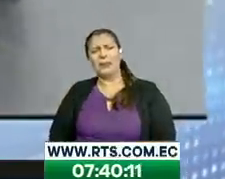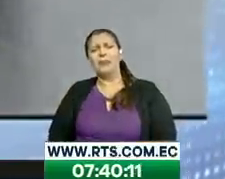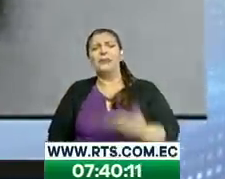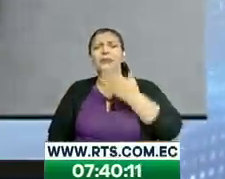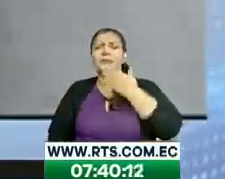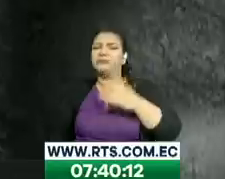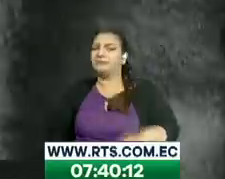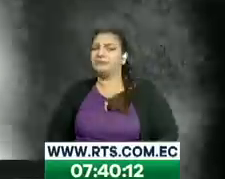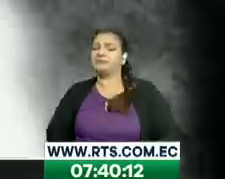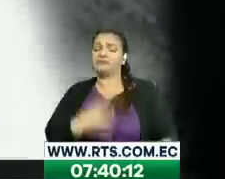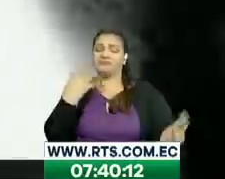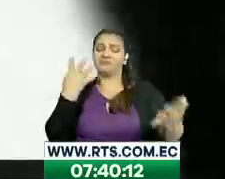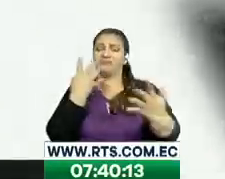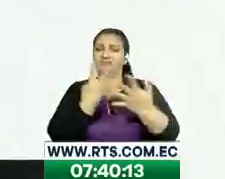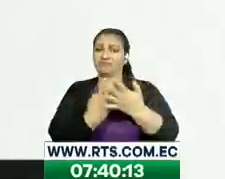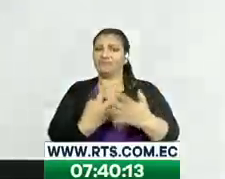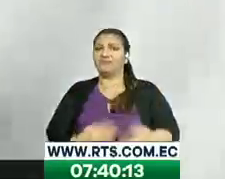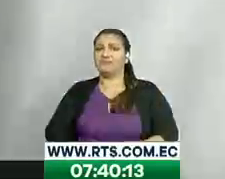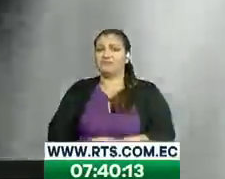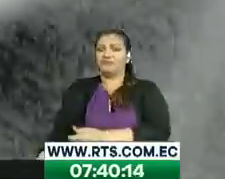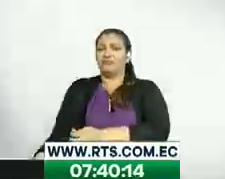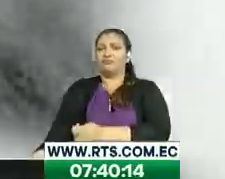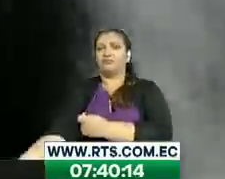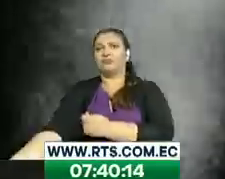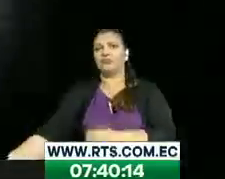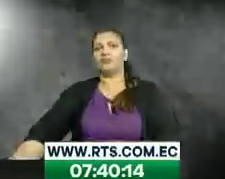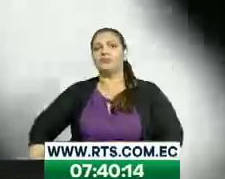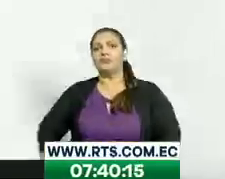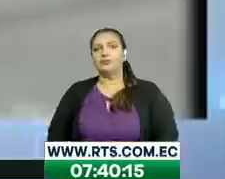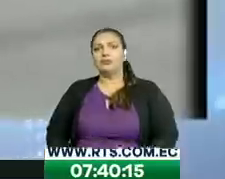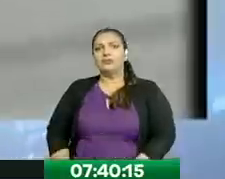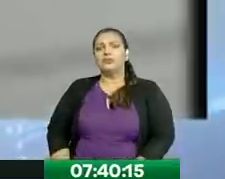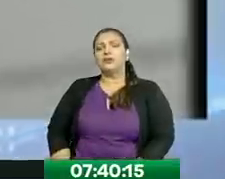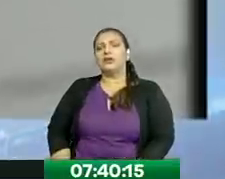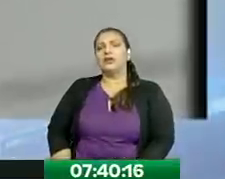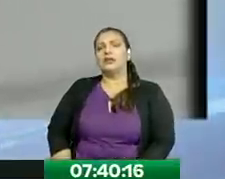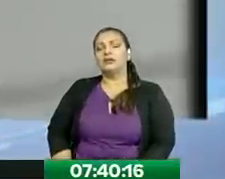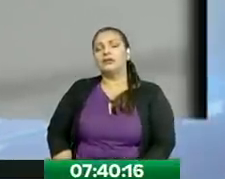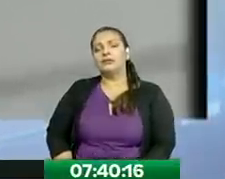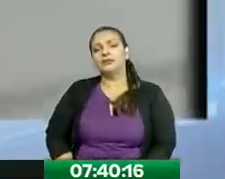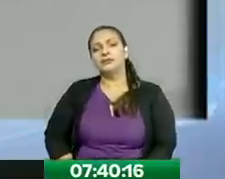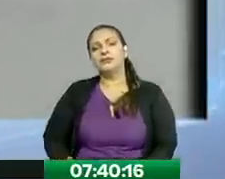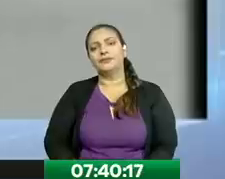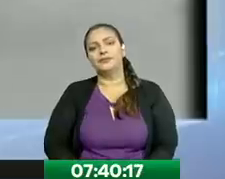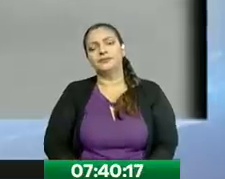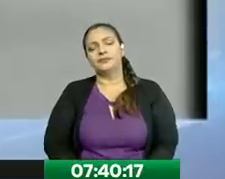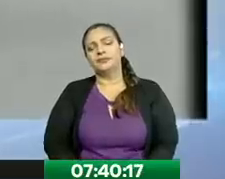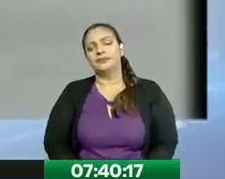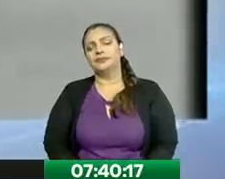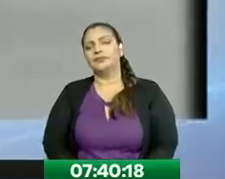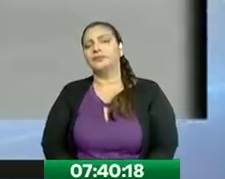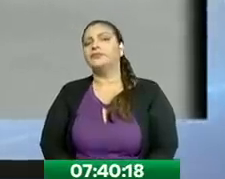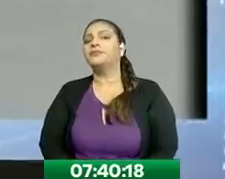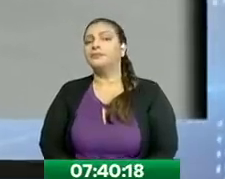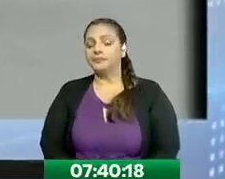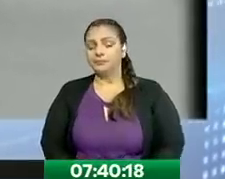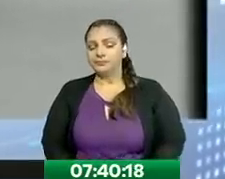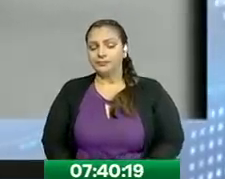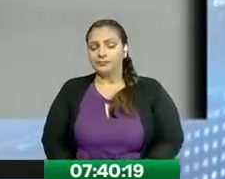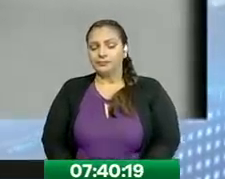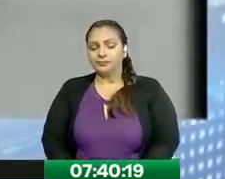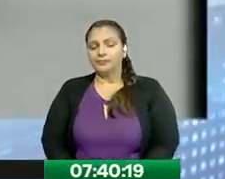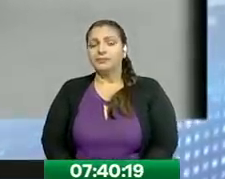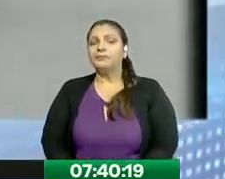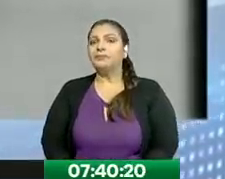este caso el padre la menor ahora está bajo la custodia de su tío pues si la mamá se ha manifestado no porque no vive aquí en las ciudades de soy